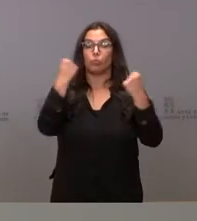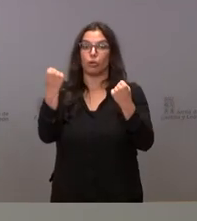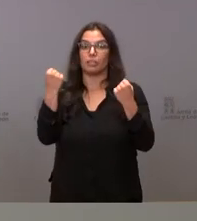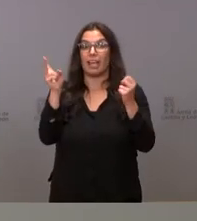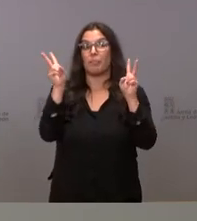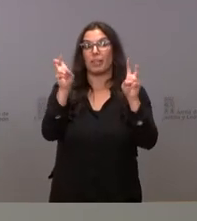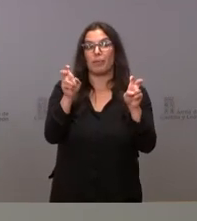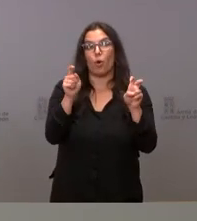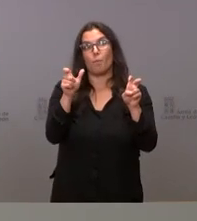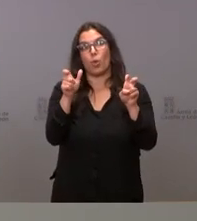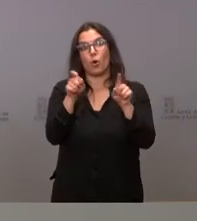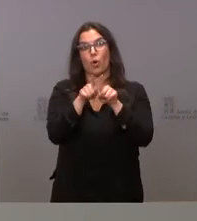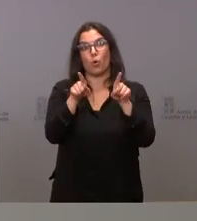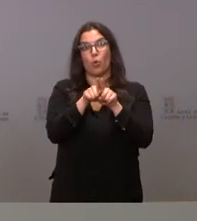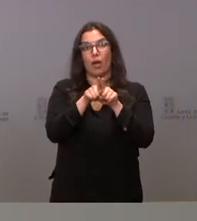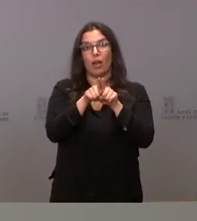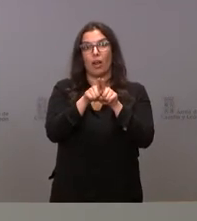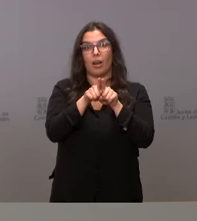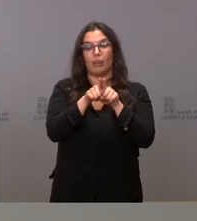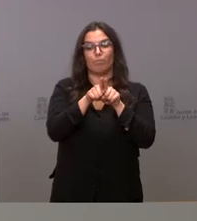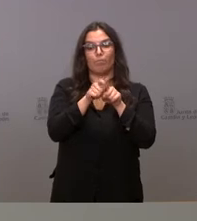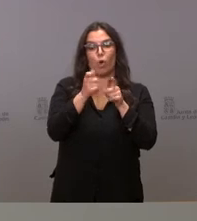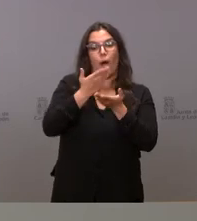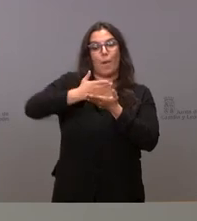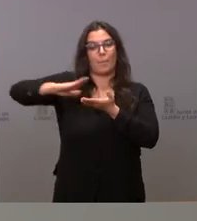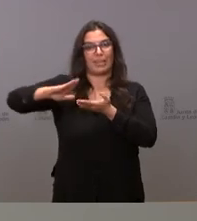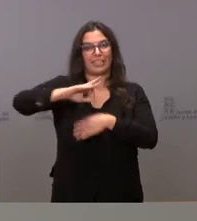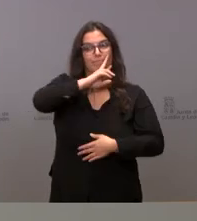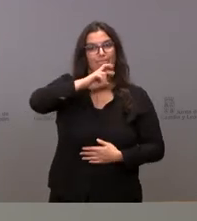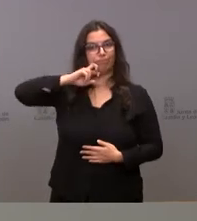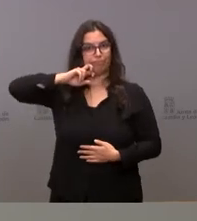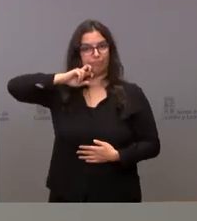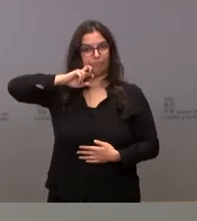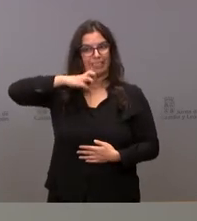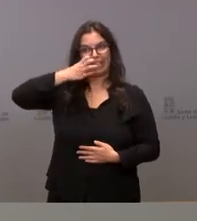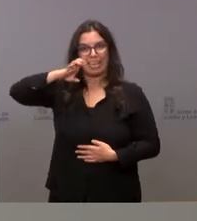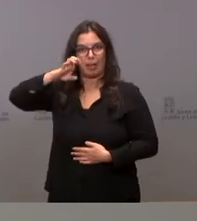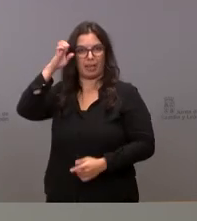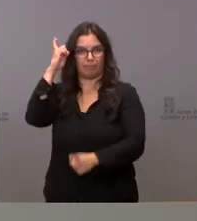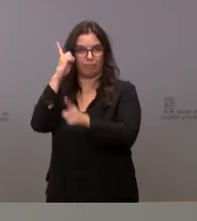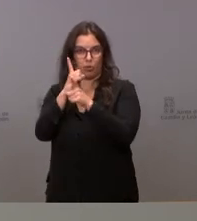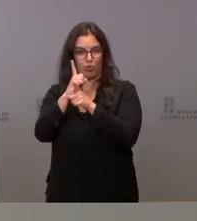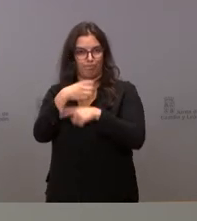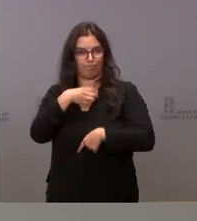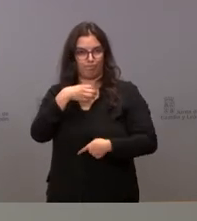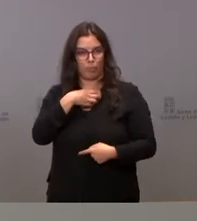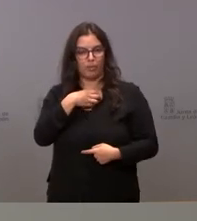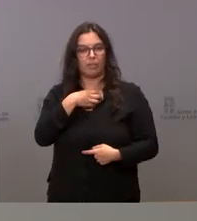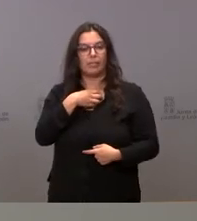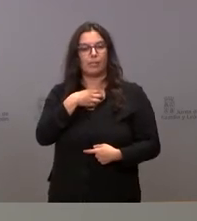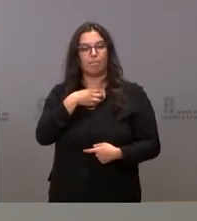principio están, como decimos, como punto de partida fuera de esa posibilidad de reclamar ante el comisionado sus